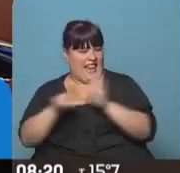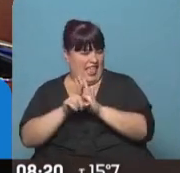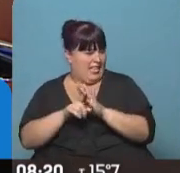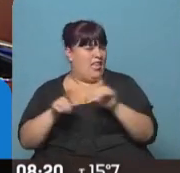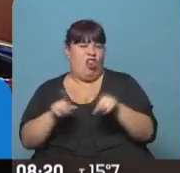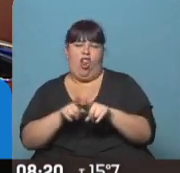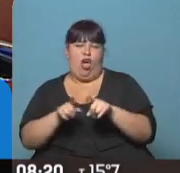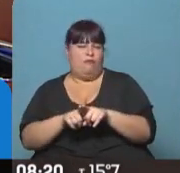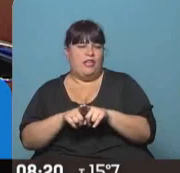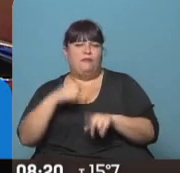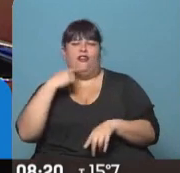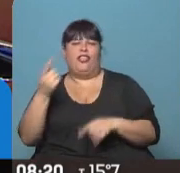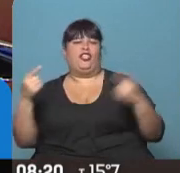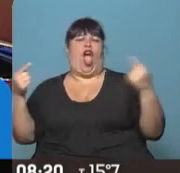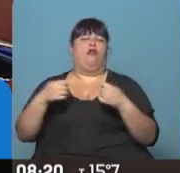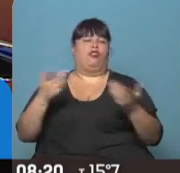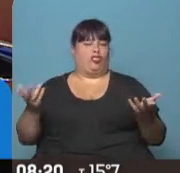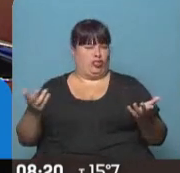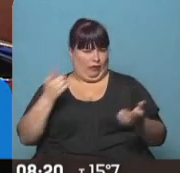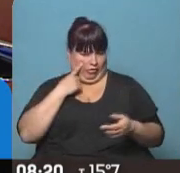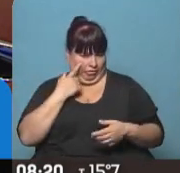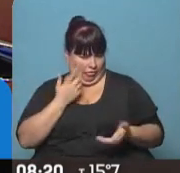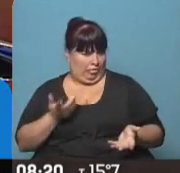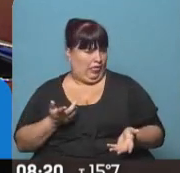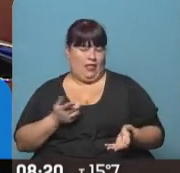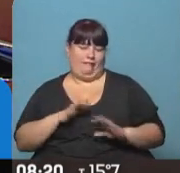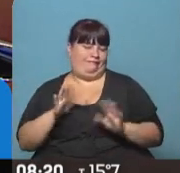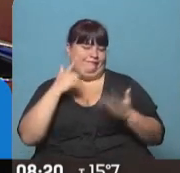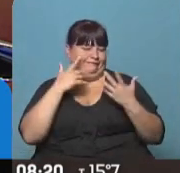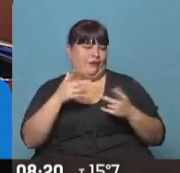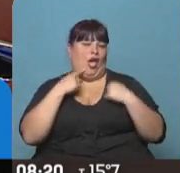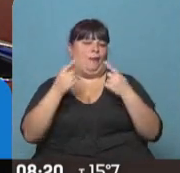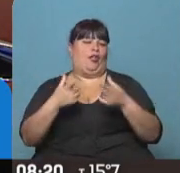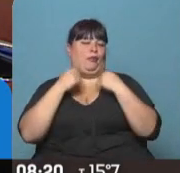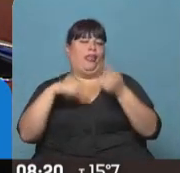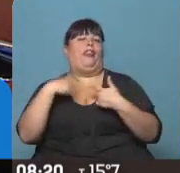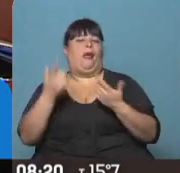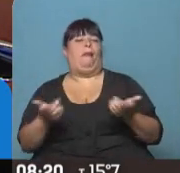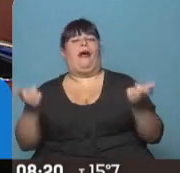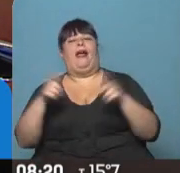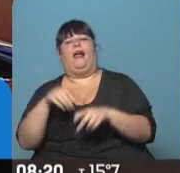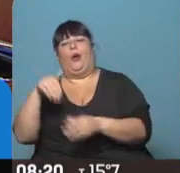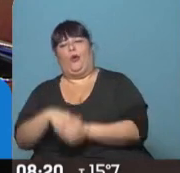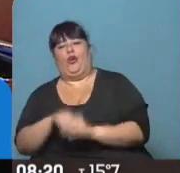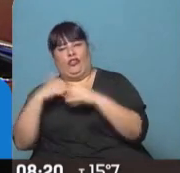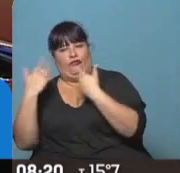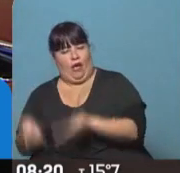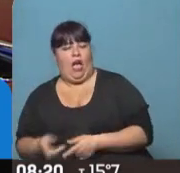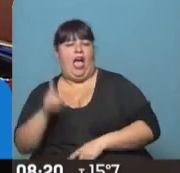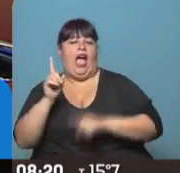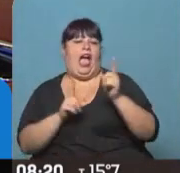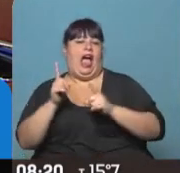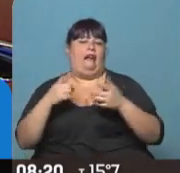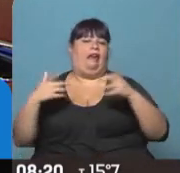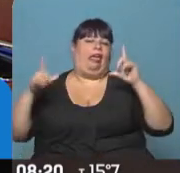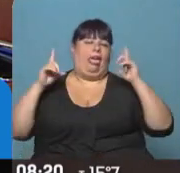Lo mismo pasa con los que se dicen opositores. Ya es un clásico, protestan y después se sientan y votan. Alguno hará alguna